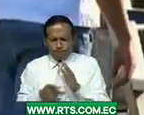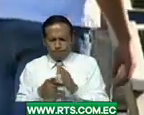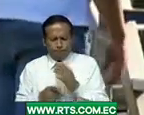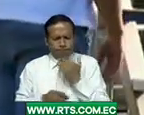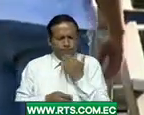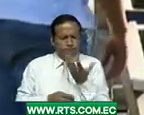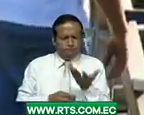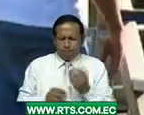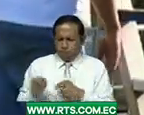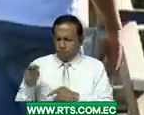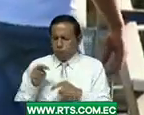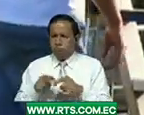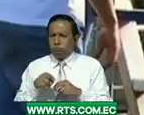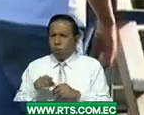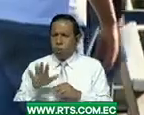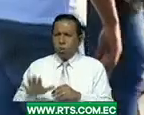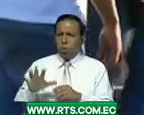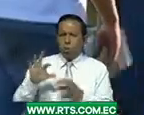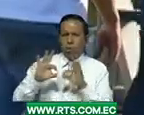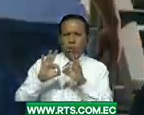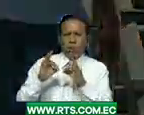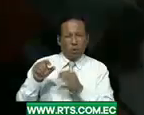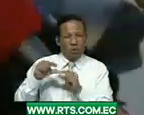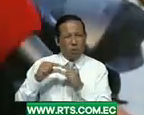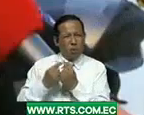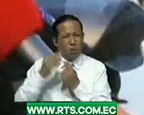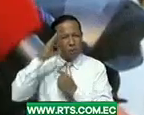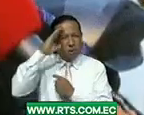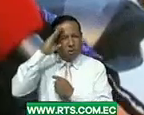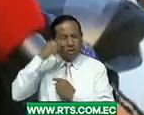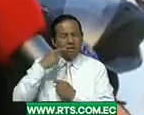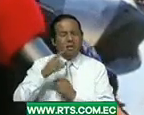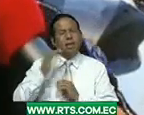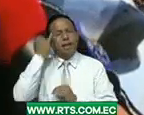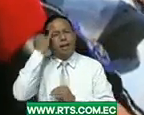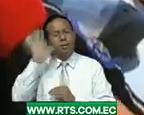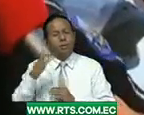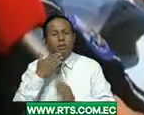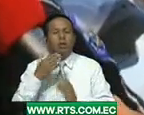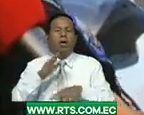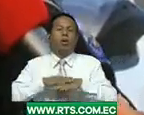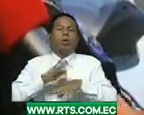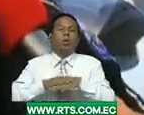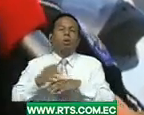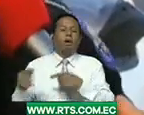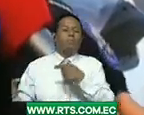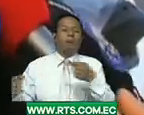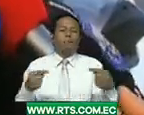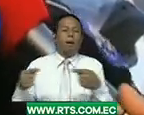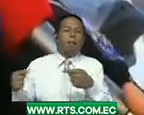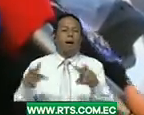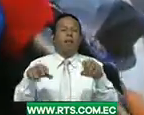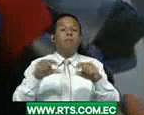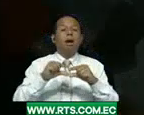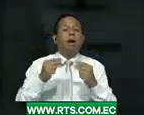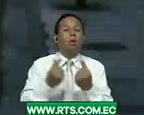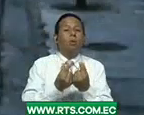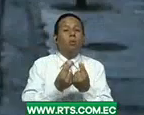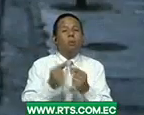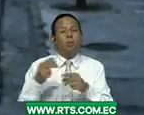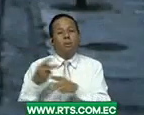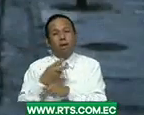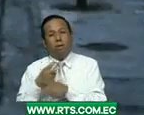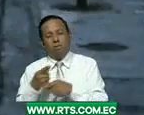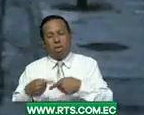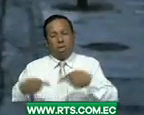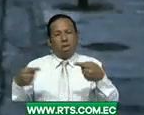crimen. Tienen sus hipótesis. Estas son ya muertes selectivas, por lo general es por la disputa de territorio esta muerte.